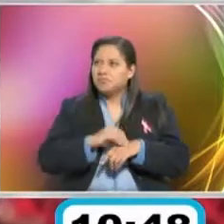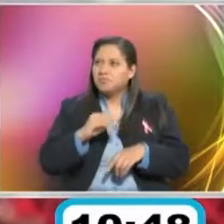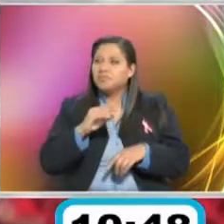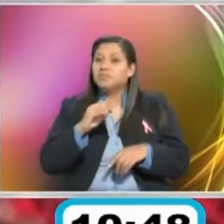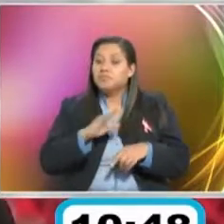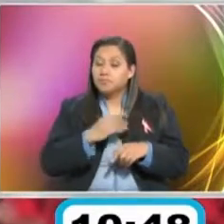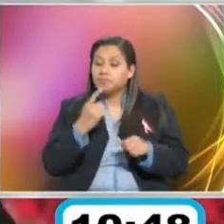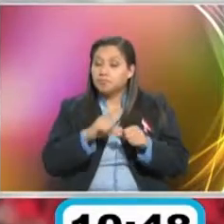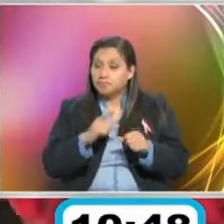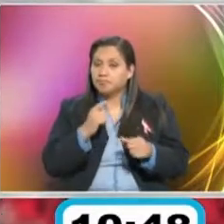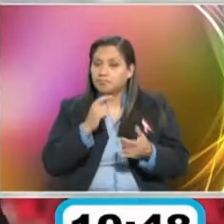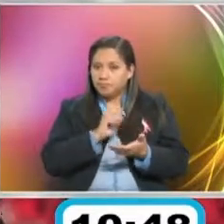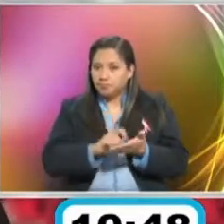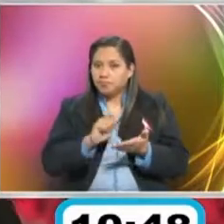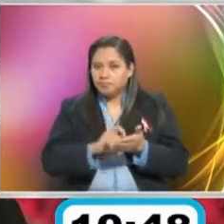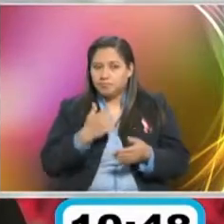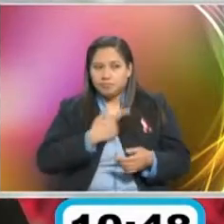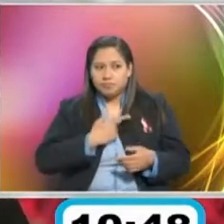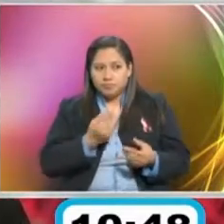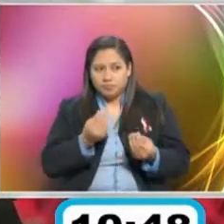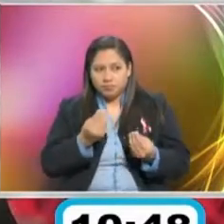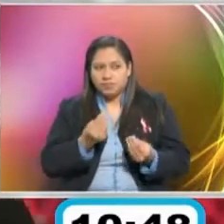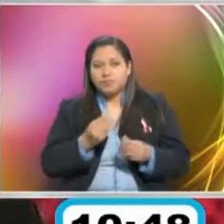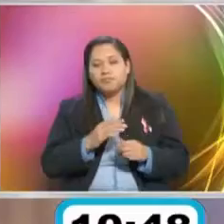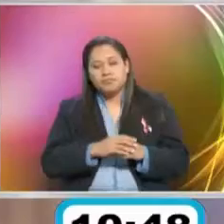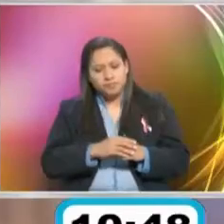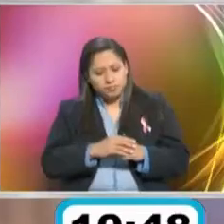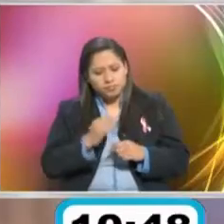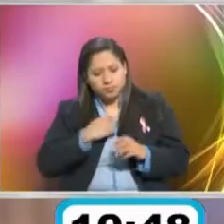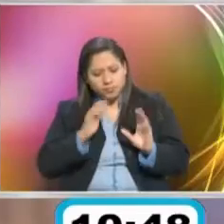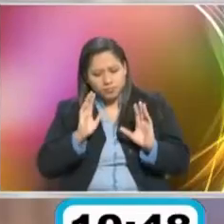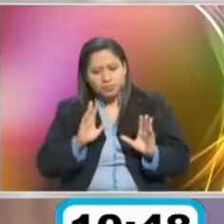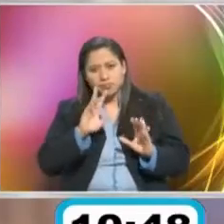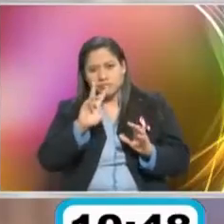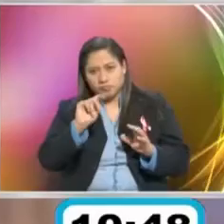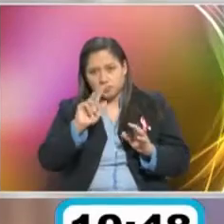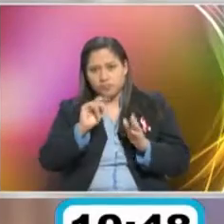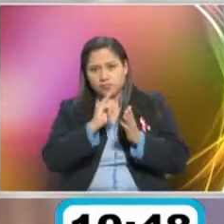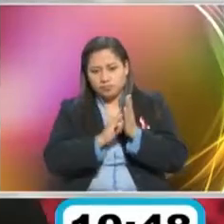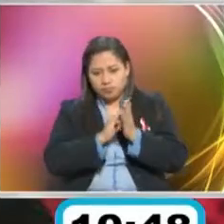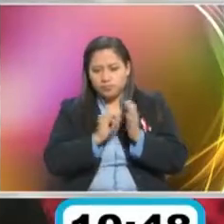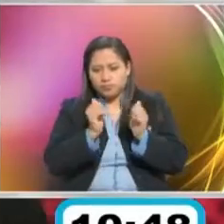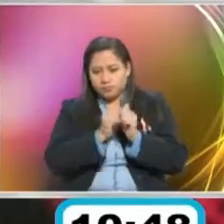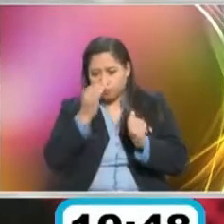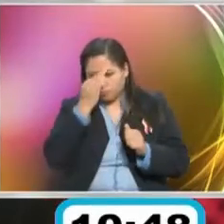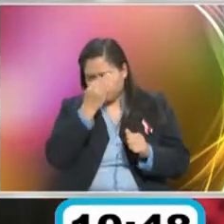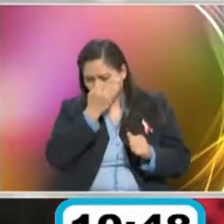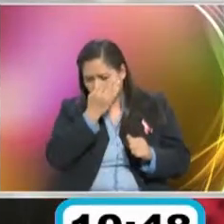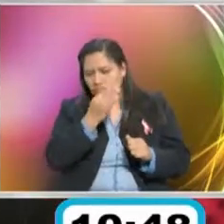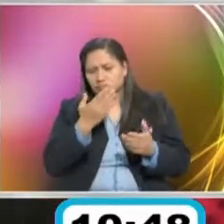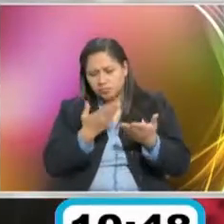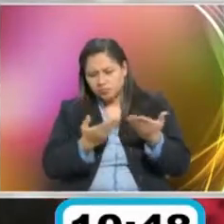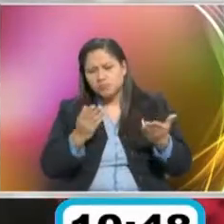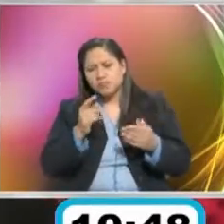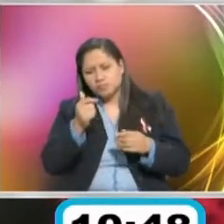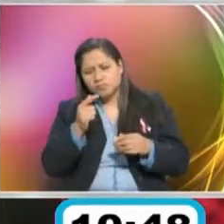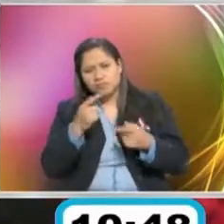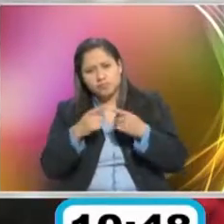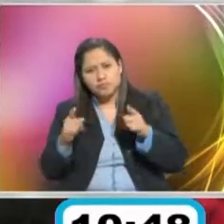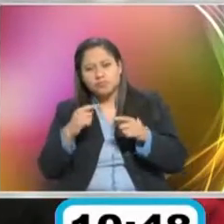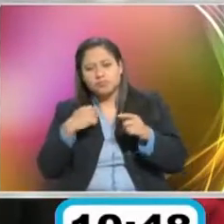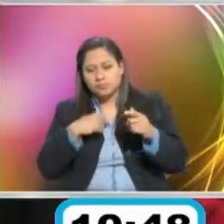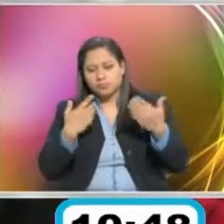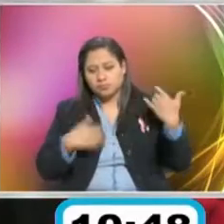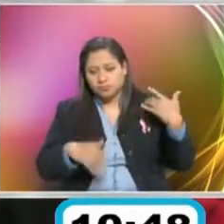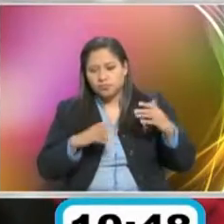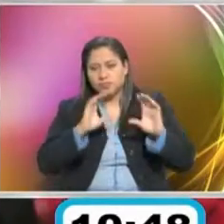las letras me gustaban bastante. Sí. Entonces dije, bueno, si ya tengo un canal, porque yo empecé el canal con pop, vamos a tratar de hacer algo distinto. Y fue cuando empecé a hacer